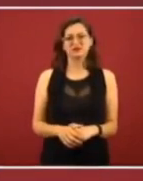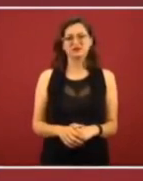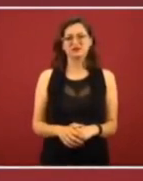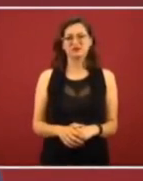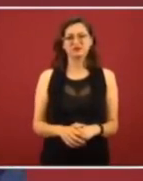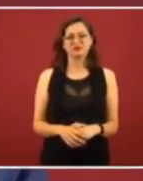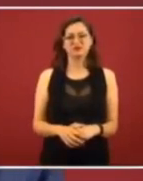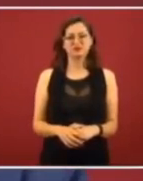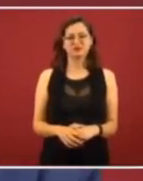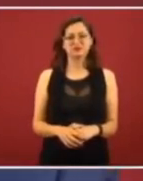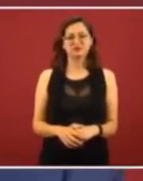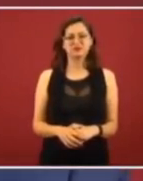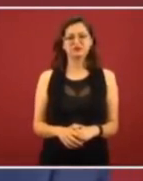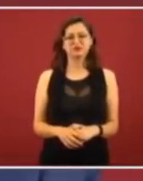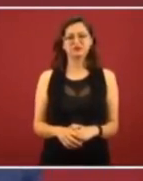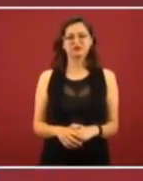que no